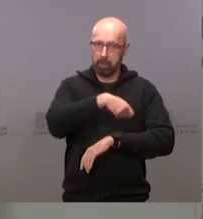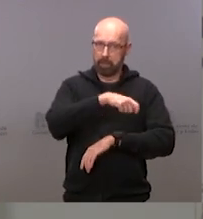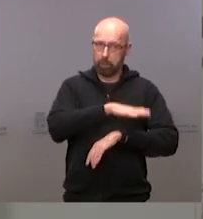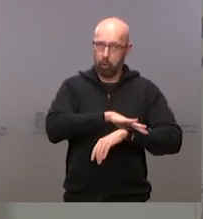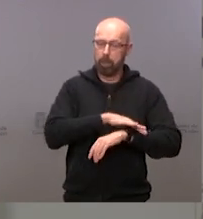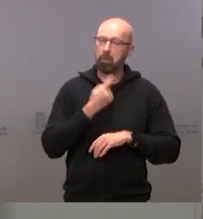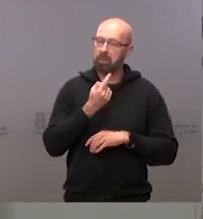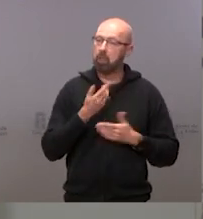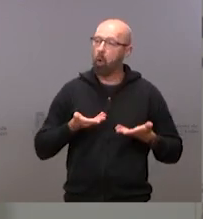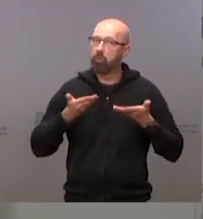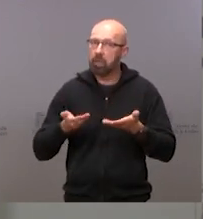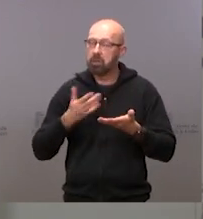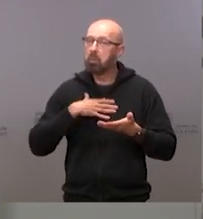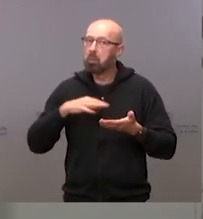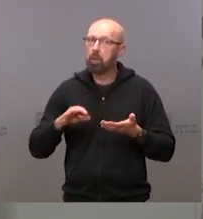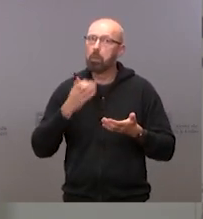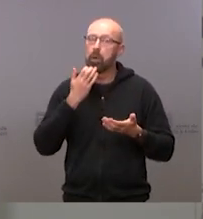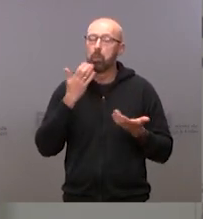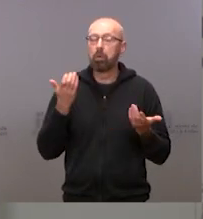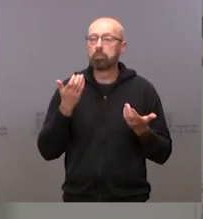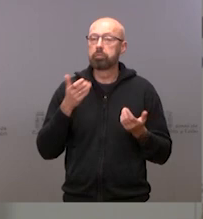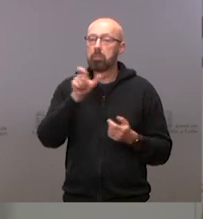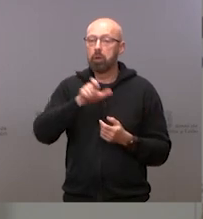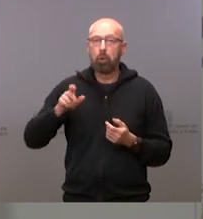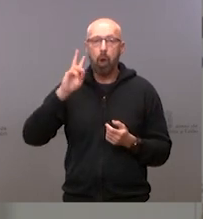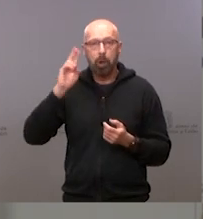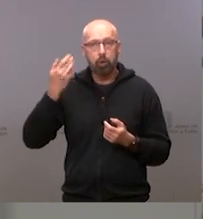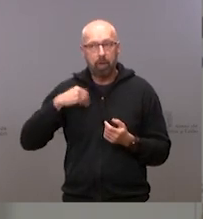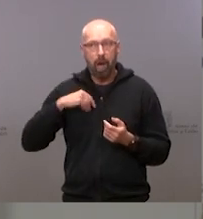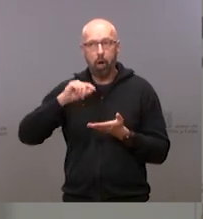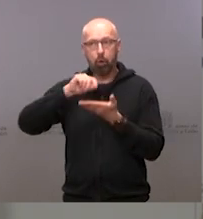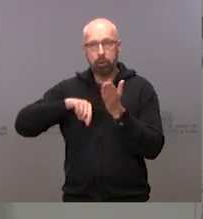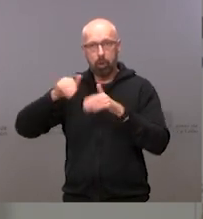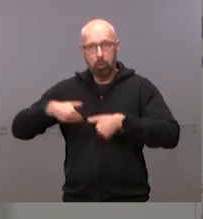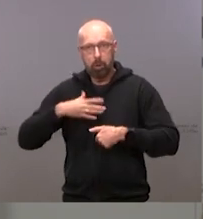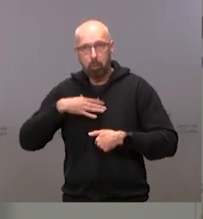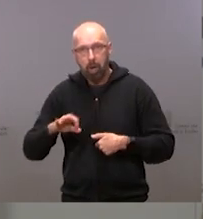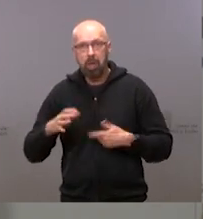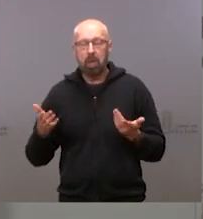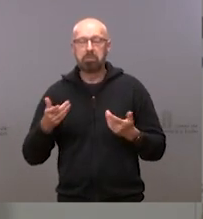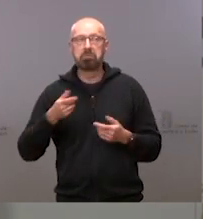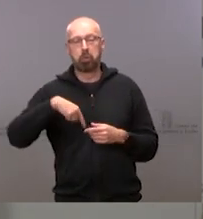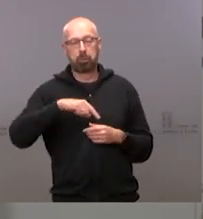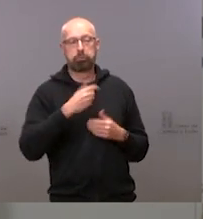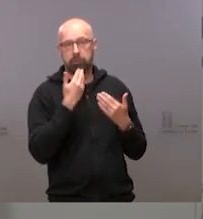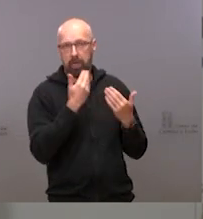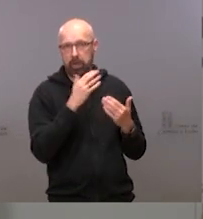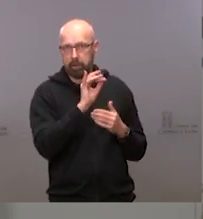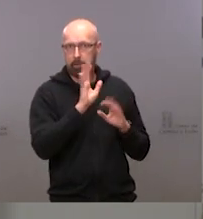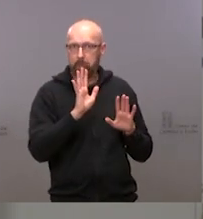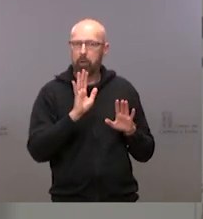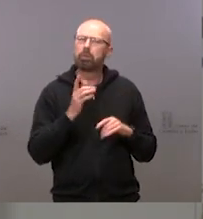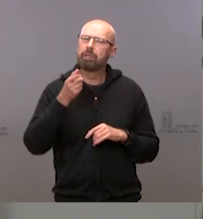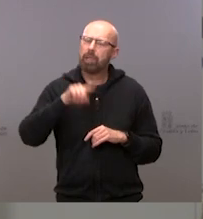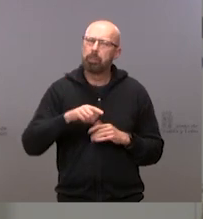la posibilidad de la incorporación de personal jubilado y eso lo hemos agradecido por un lado pero también